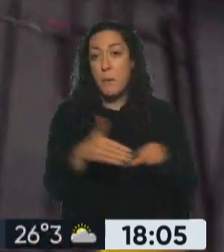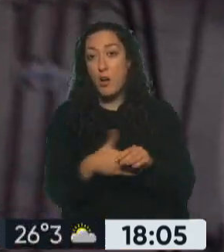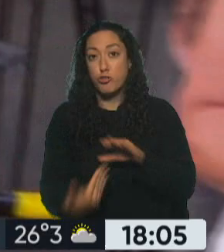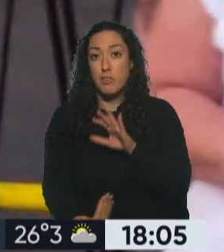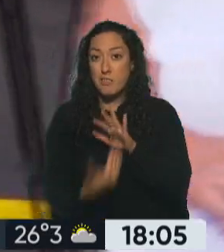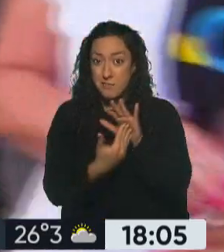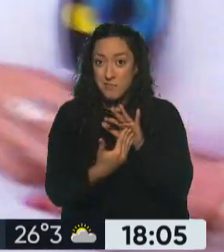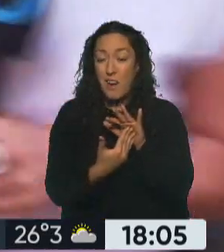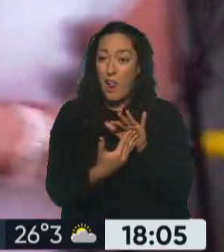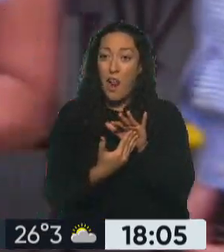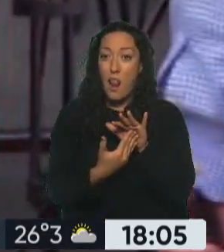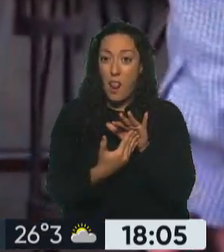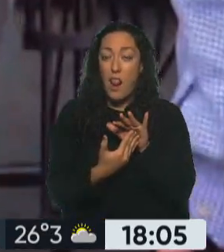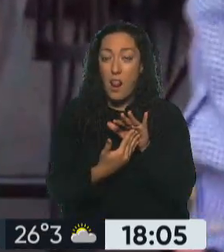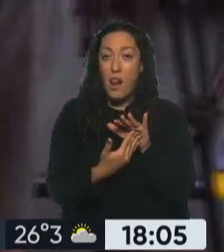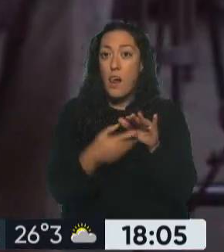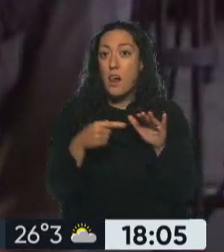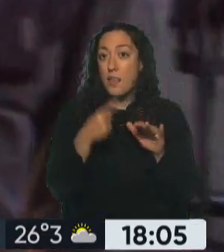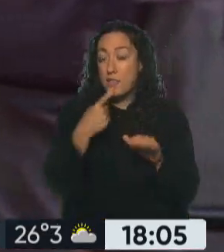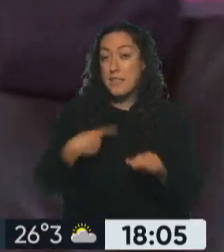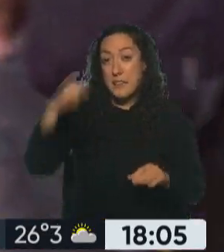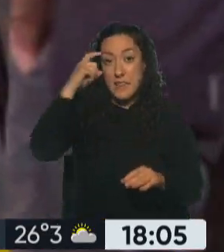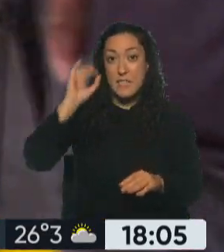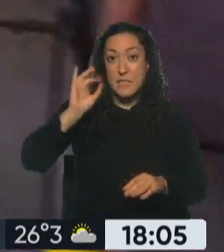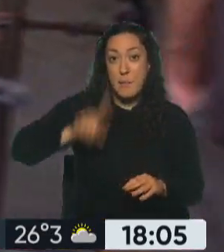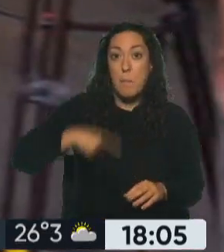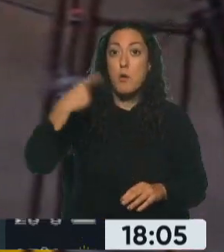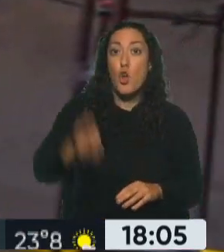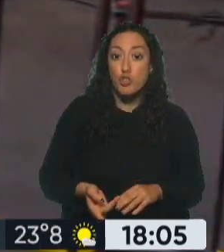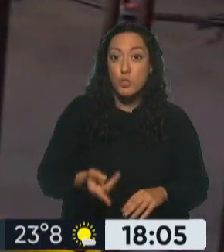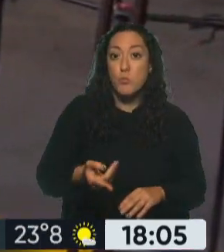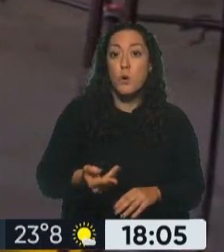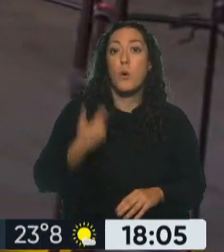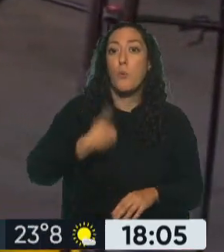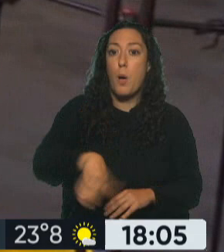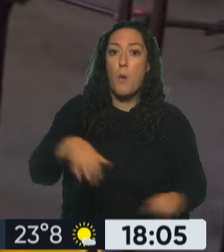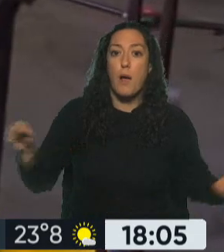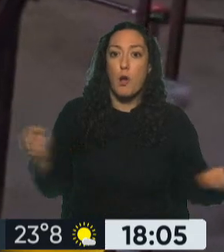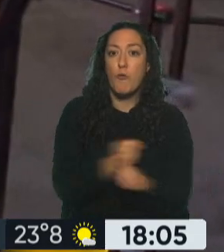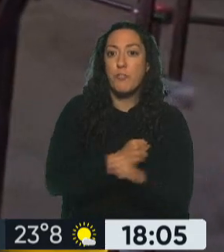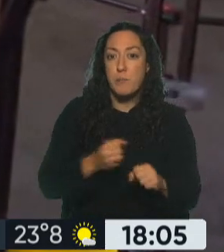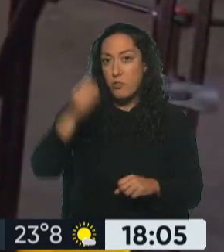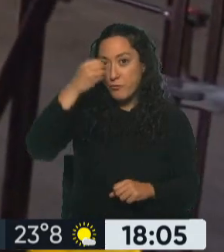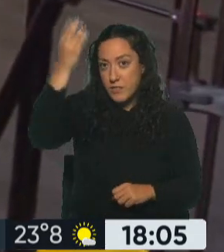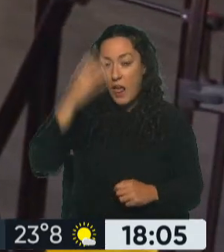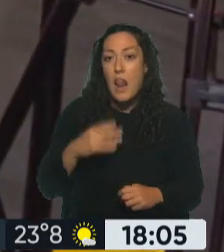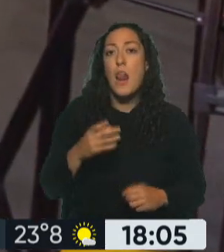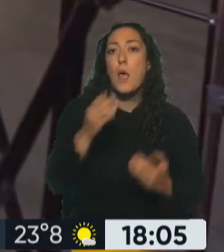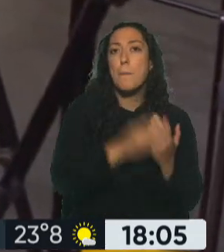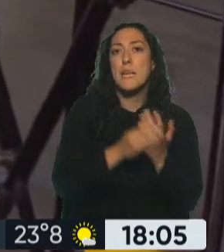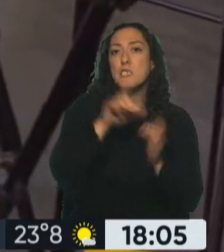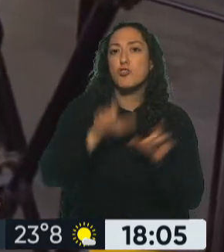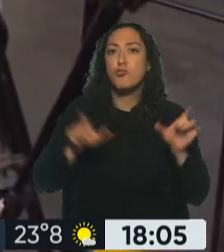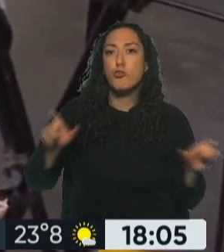también aseguró que el 10 de diciembre estará la confirmación oficial de quienes